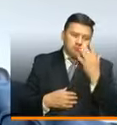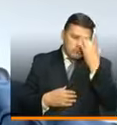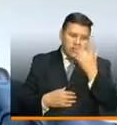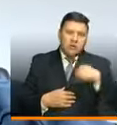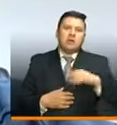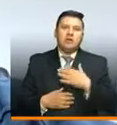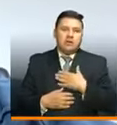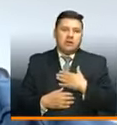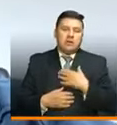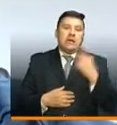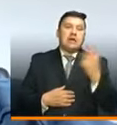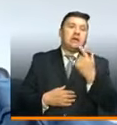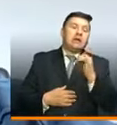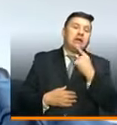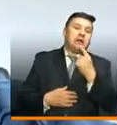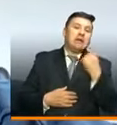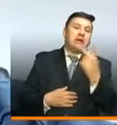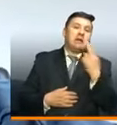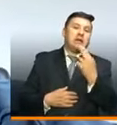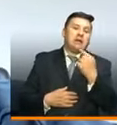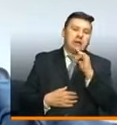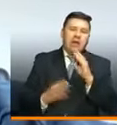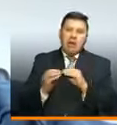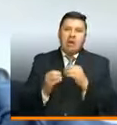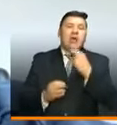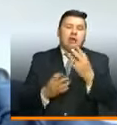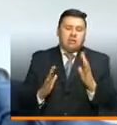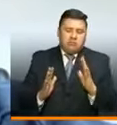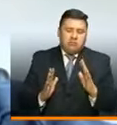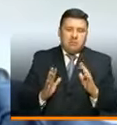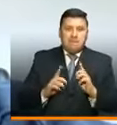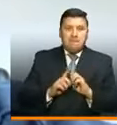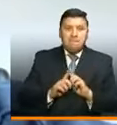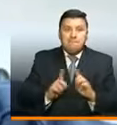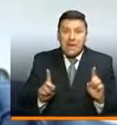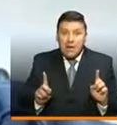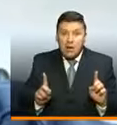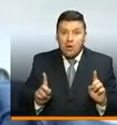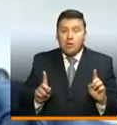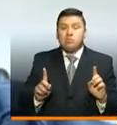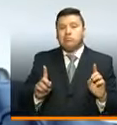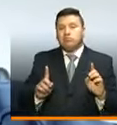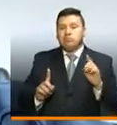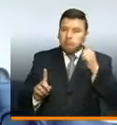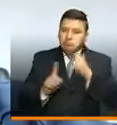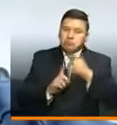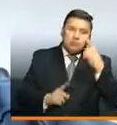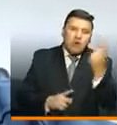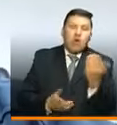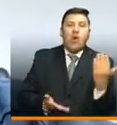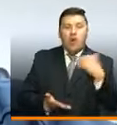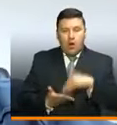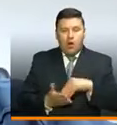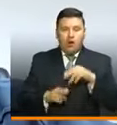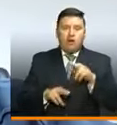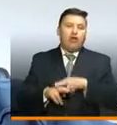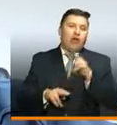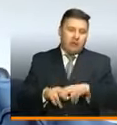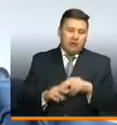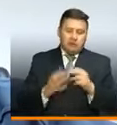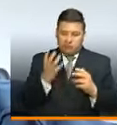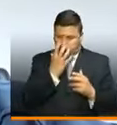porque pues, no voy a repetir lo que ya se habló y se ha dicho, pero básicamente tenemos que buscar cómo volver a nuestra normalidad